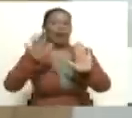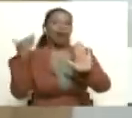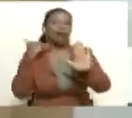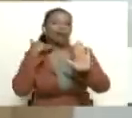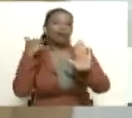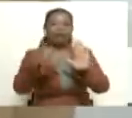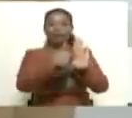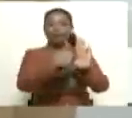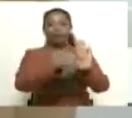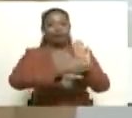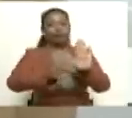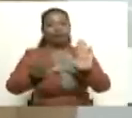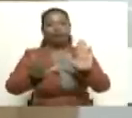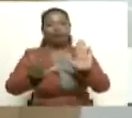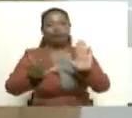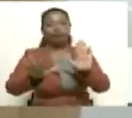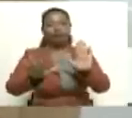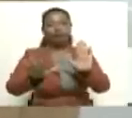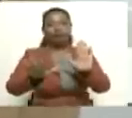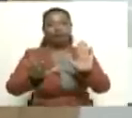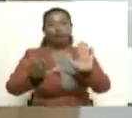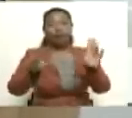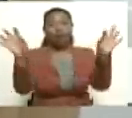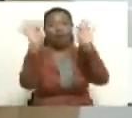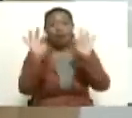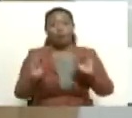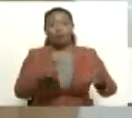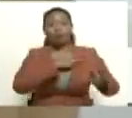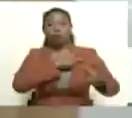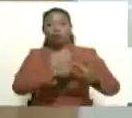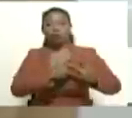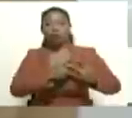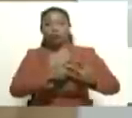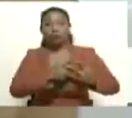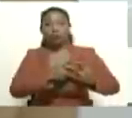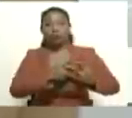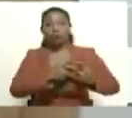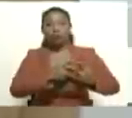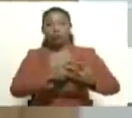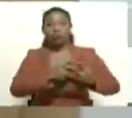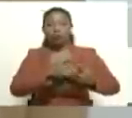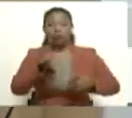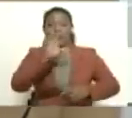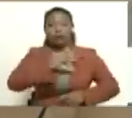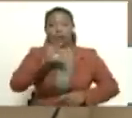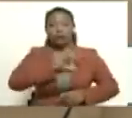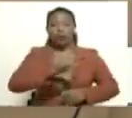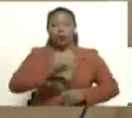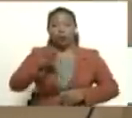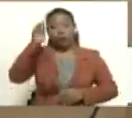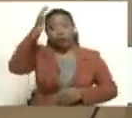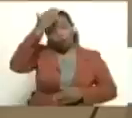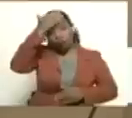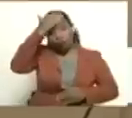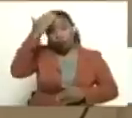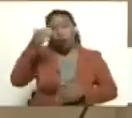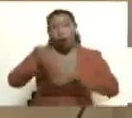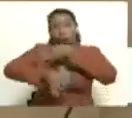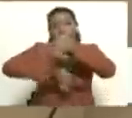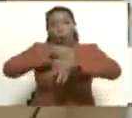es una confesión hecha de forma voluntaria, como en efecto ocurrió por parte del señor Donald Trump en un